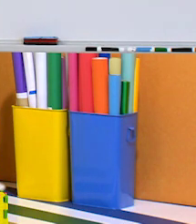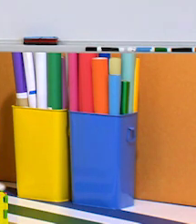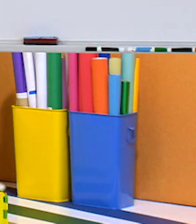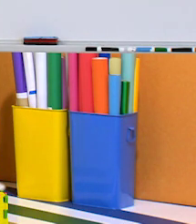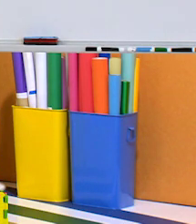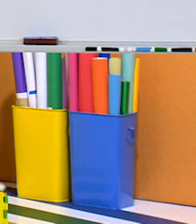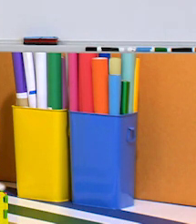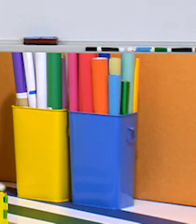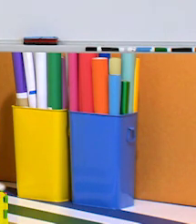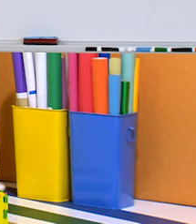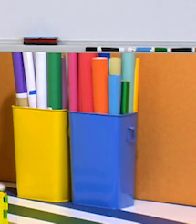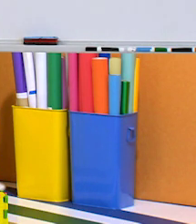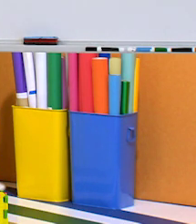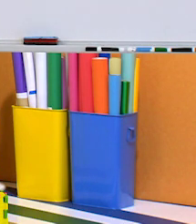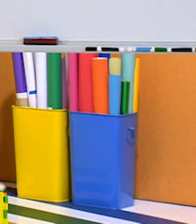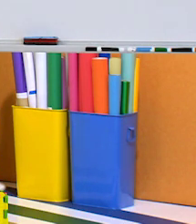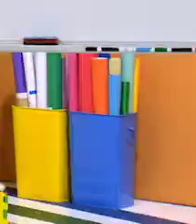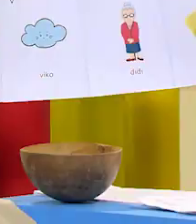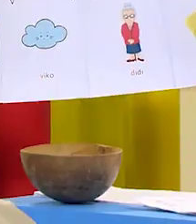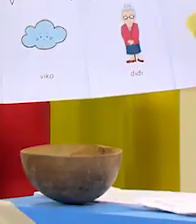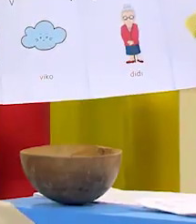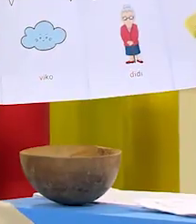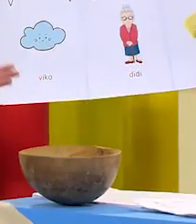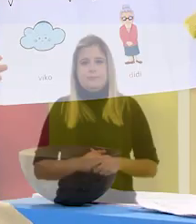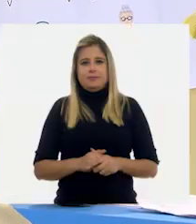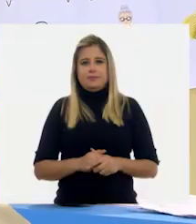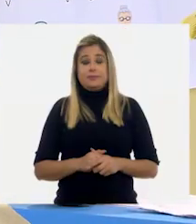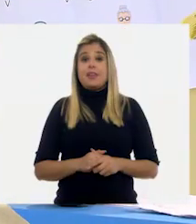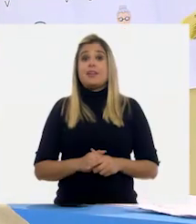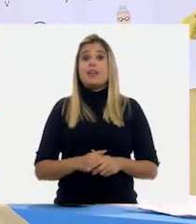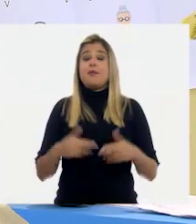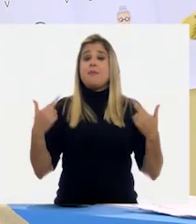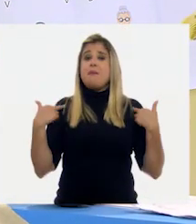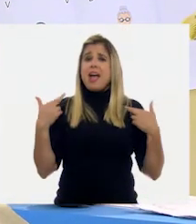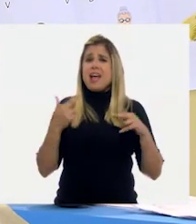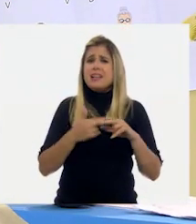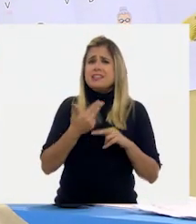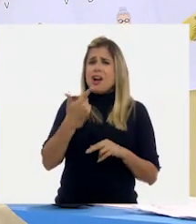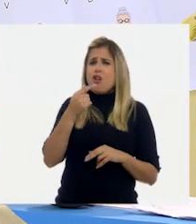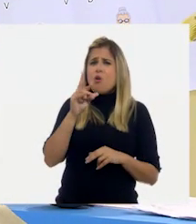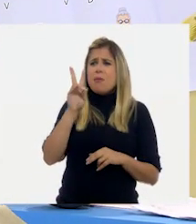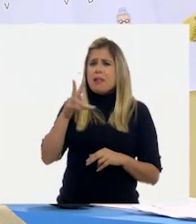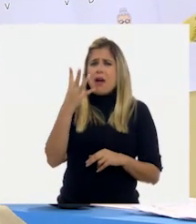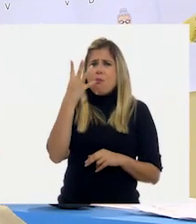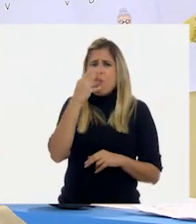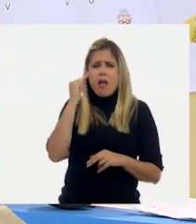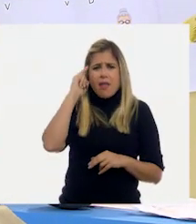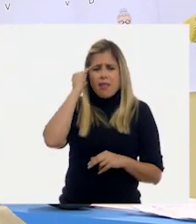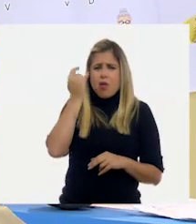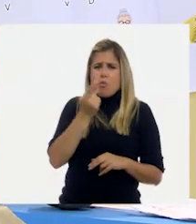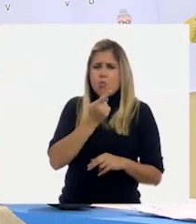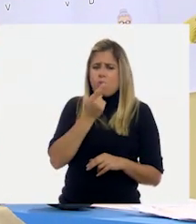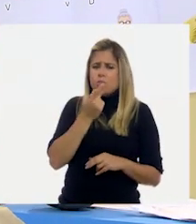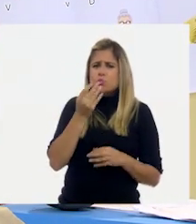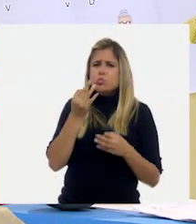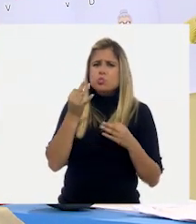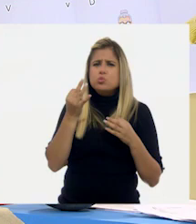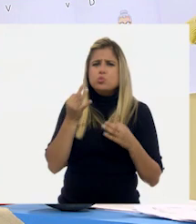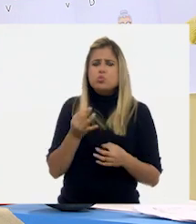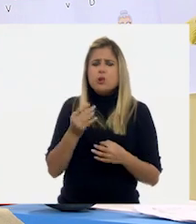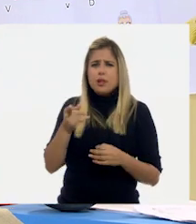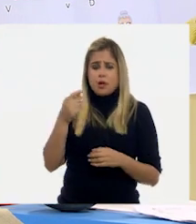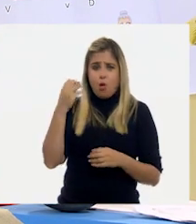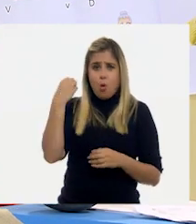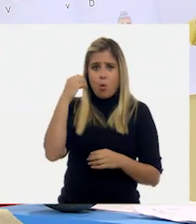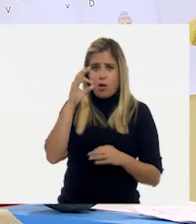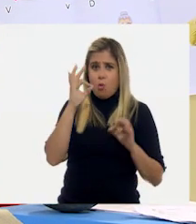gakuri nuñu duba. Oiga, maestra Gloria, qué bonito suena. Y esta lengua, ya nos contó que originalmente se habla en Oaxaca,